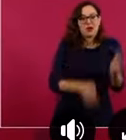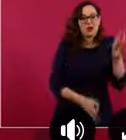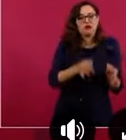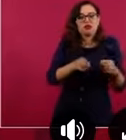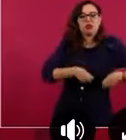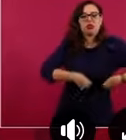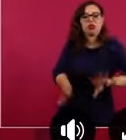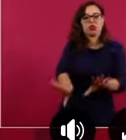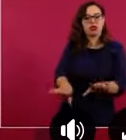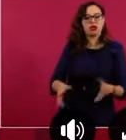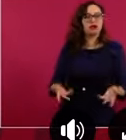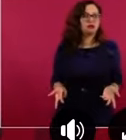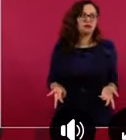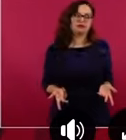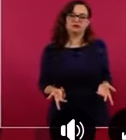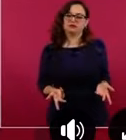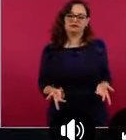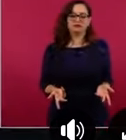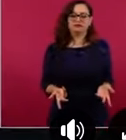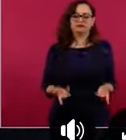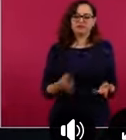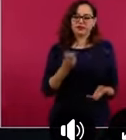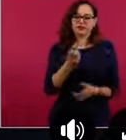sido liberado. ¿Sería cuándo?